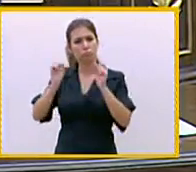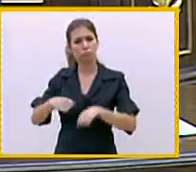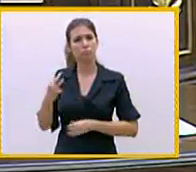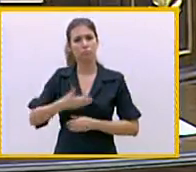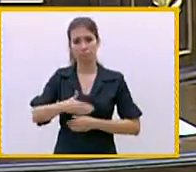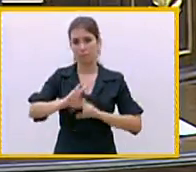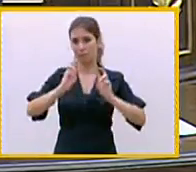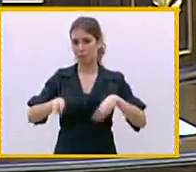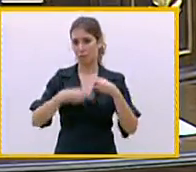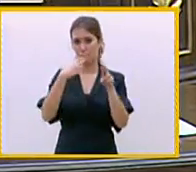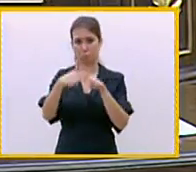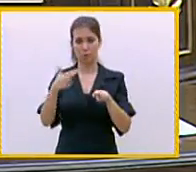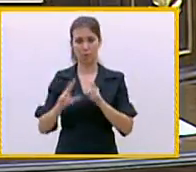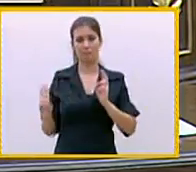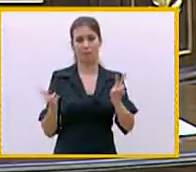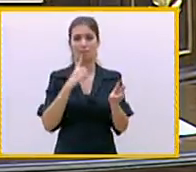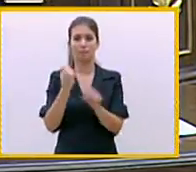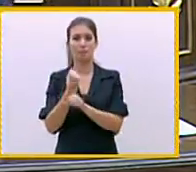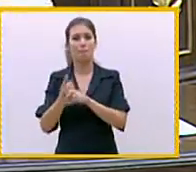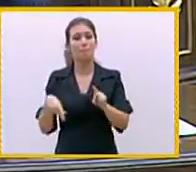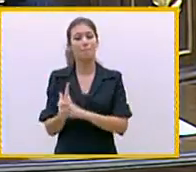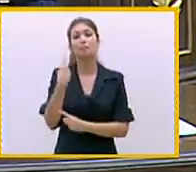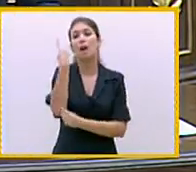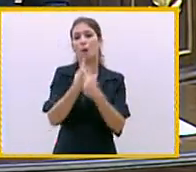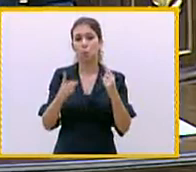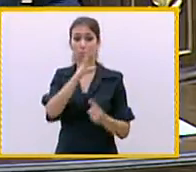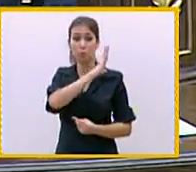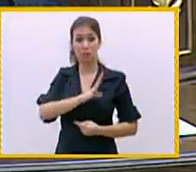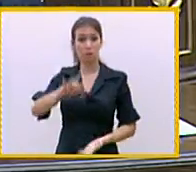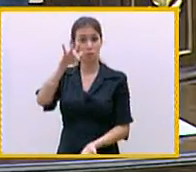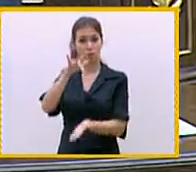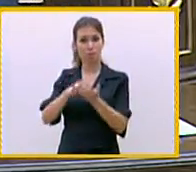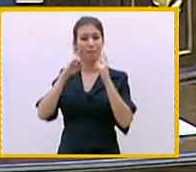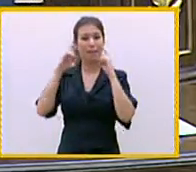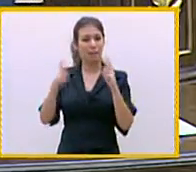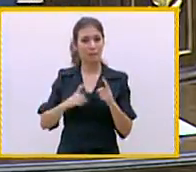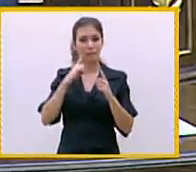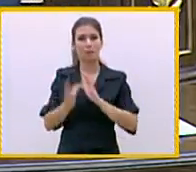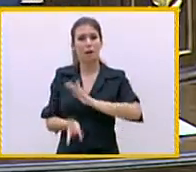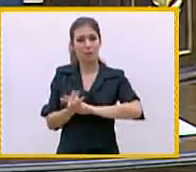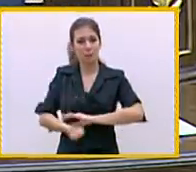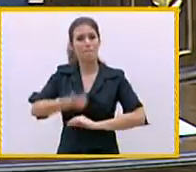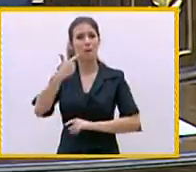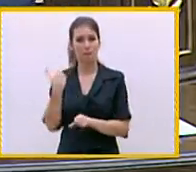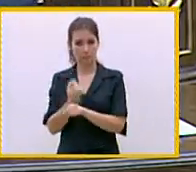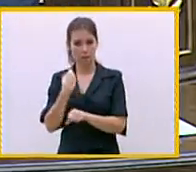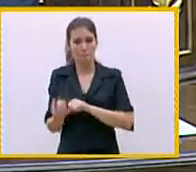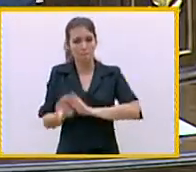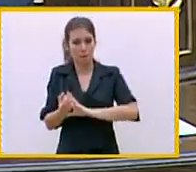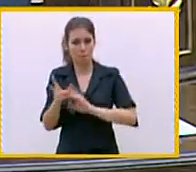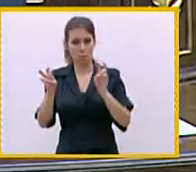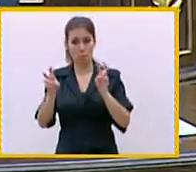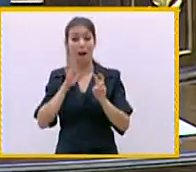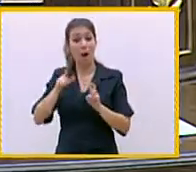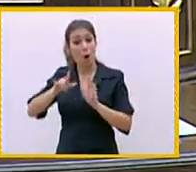políticas activas de empleo, así como ciertas medidas de choque para fomentar empleo. De estas últimas destacaré que el